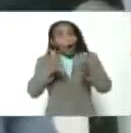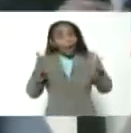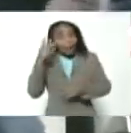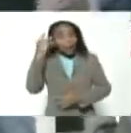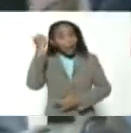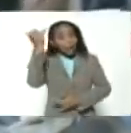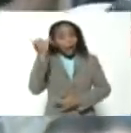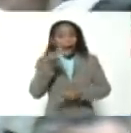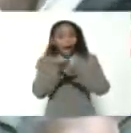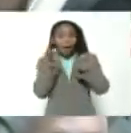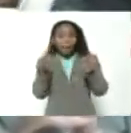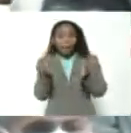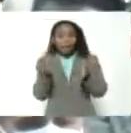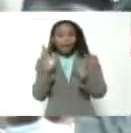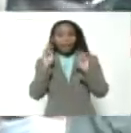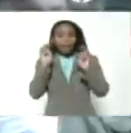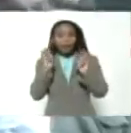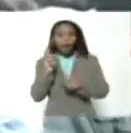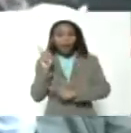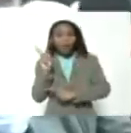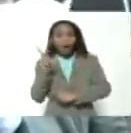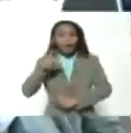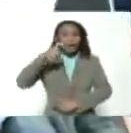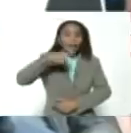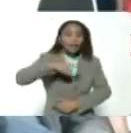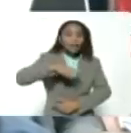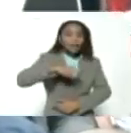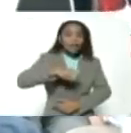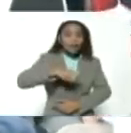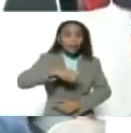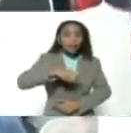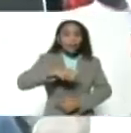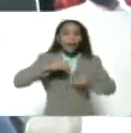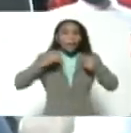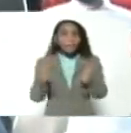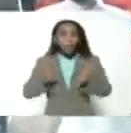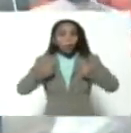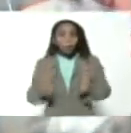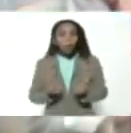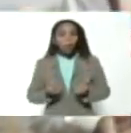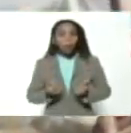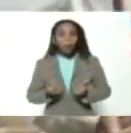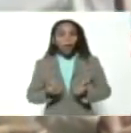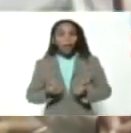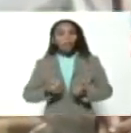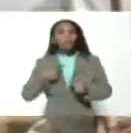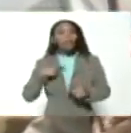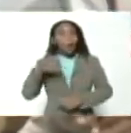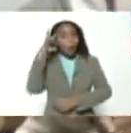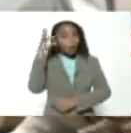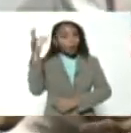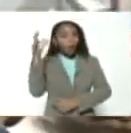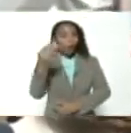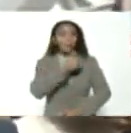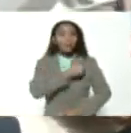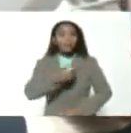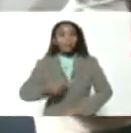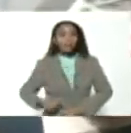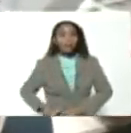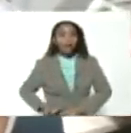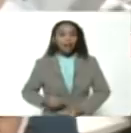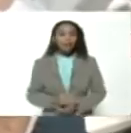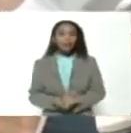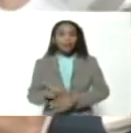mesa. Una de ellas es la necesidad de la reactivación de los consejos presidenciales